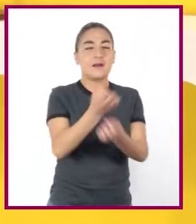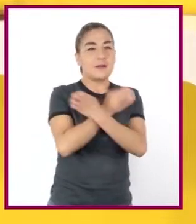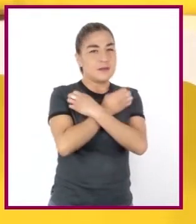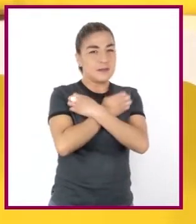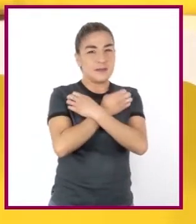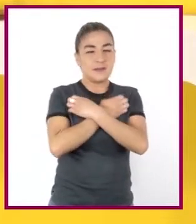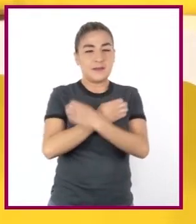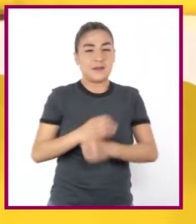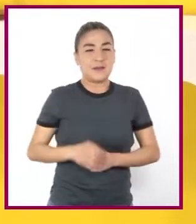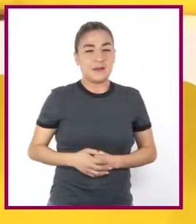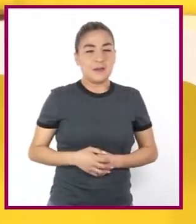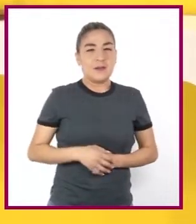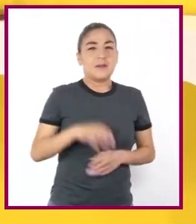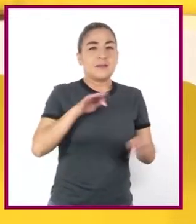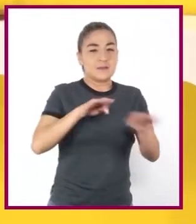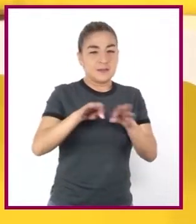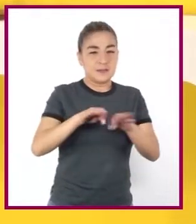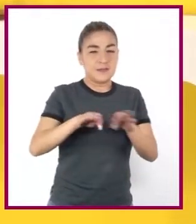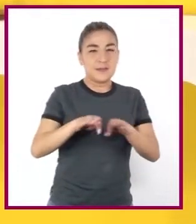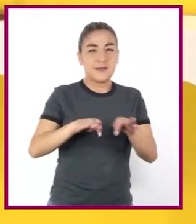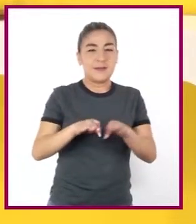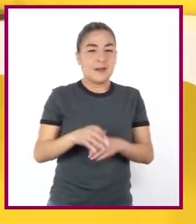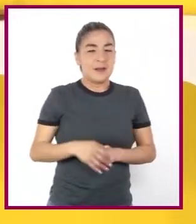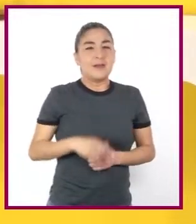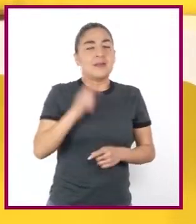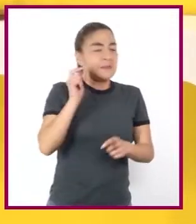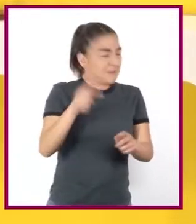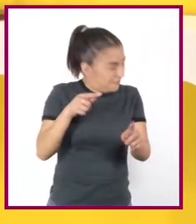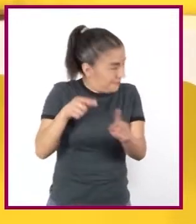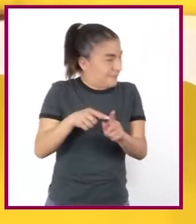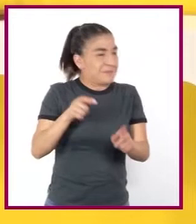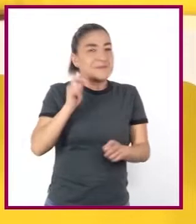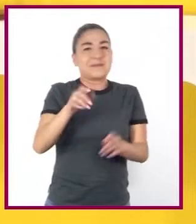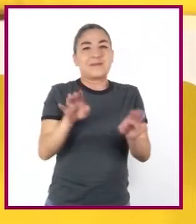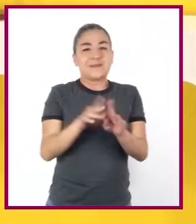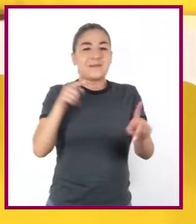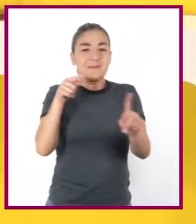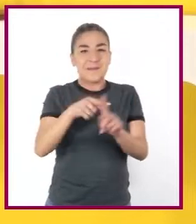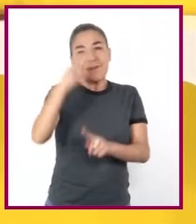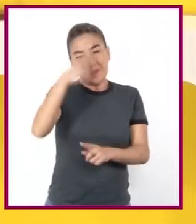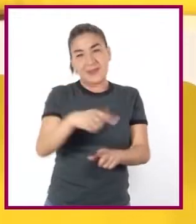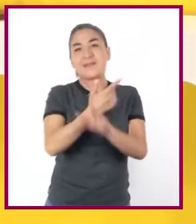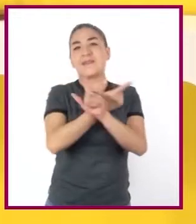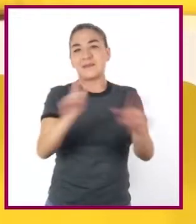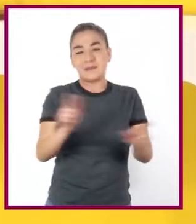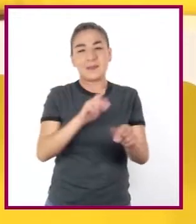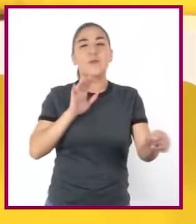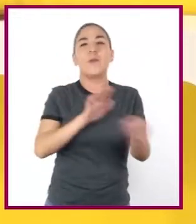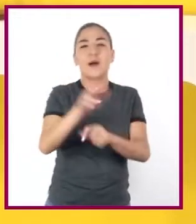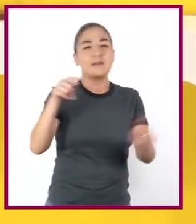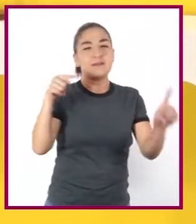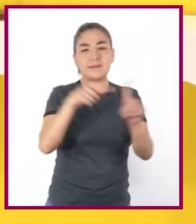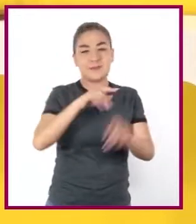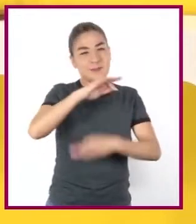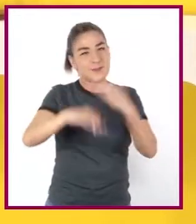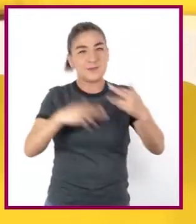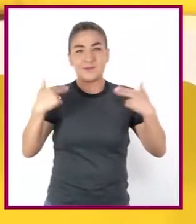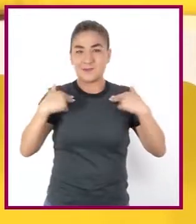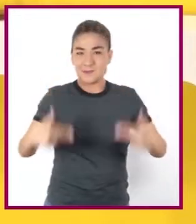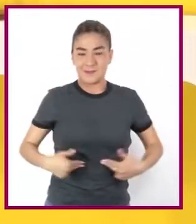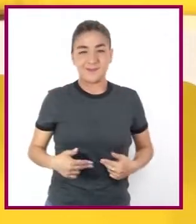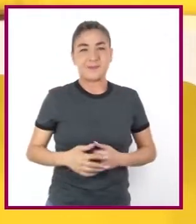educación, empleo, identidad y las libertades fundamentales de todos los seres